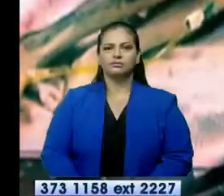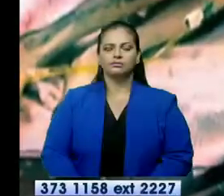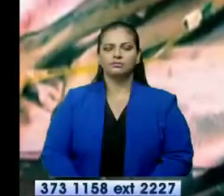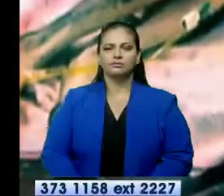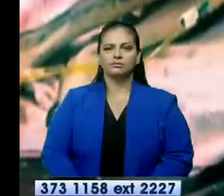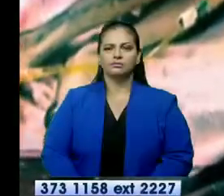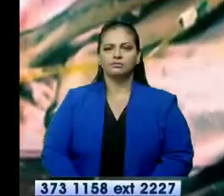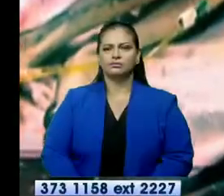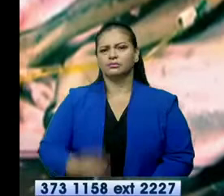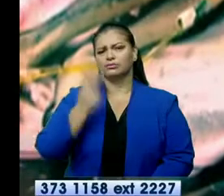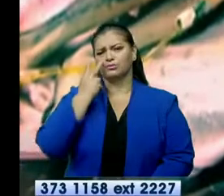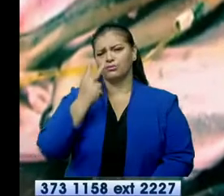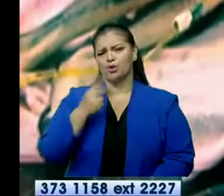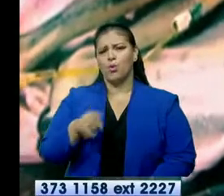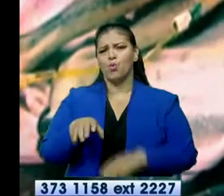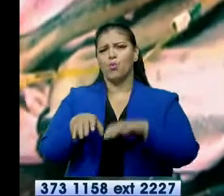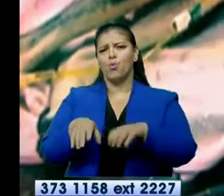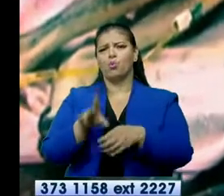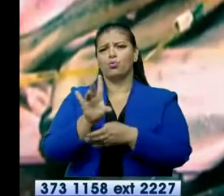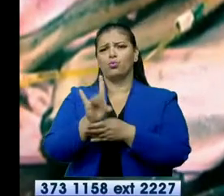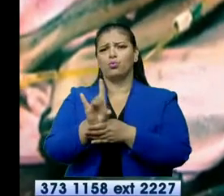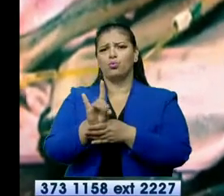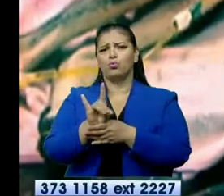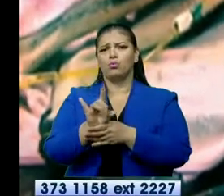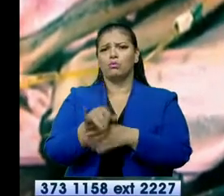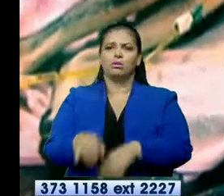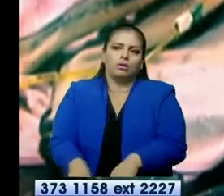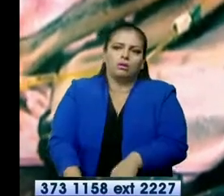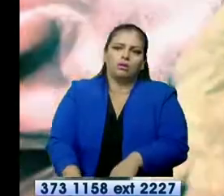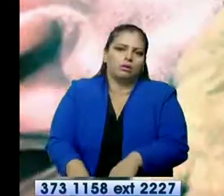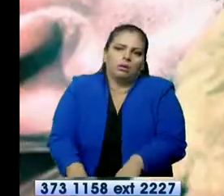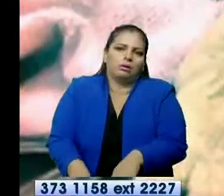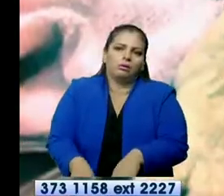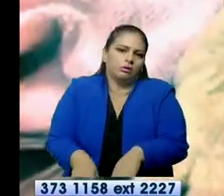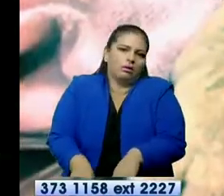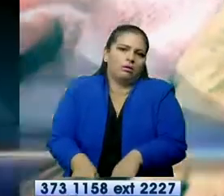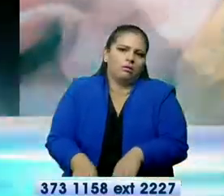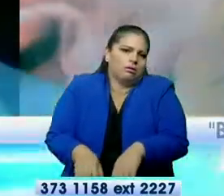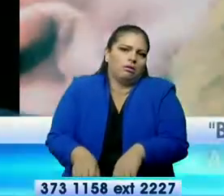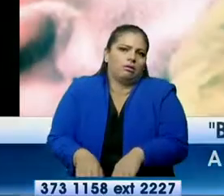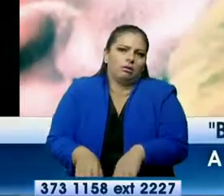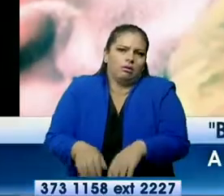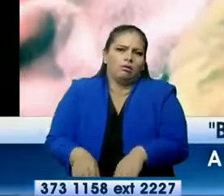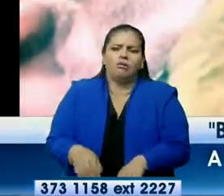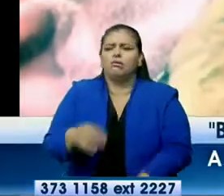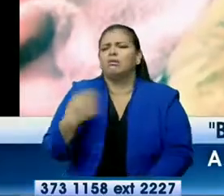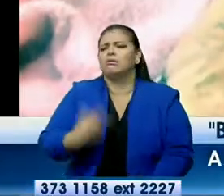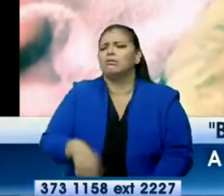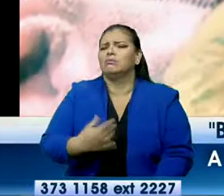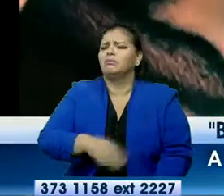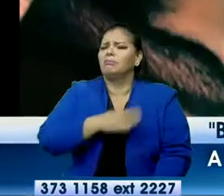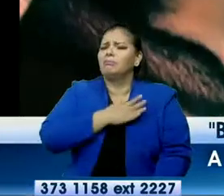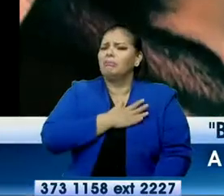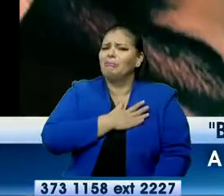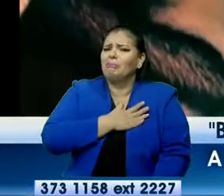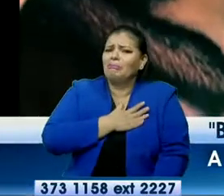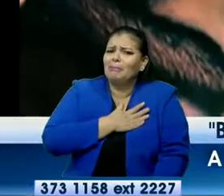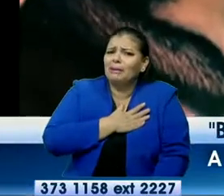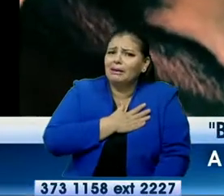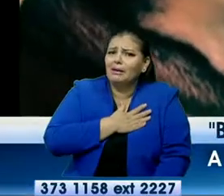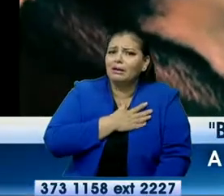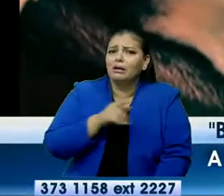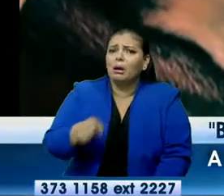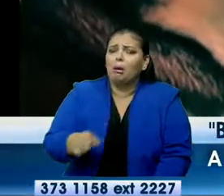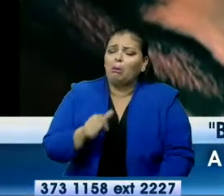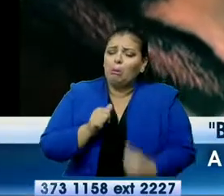Su cuerpo, debilitado por el trauma, aún tiembla. De sus patas salen pequeños tubos que la mantienen estable. Expresa con su mirada